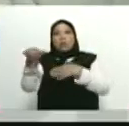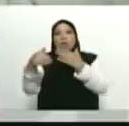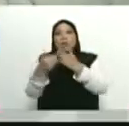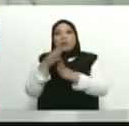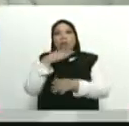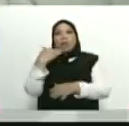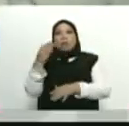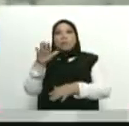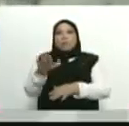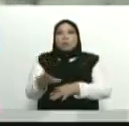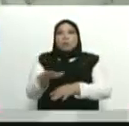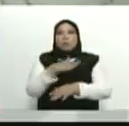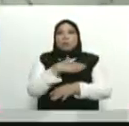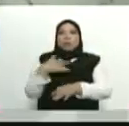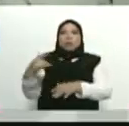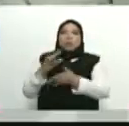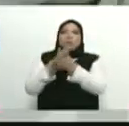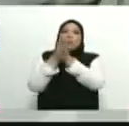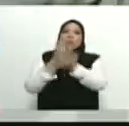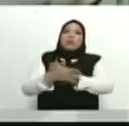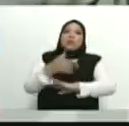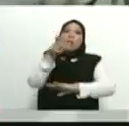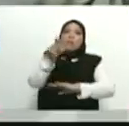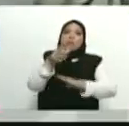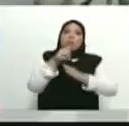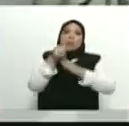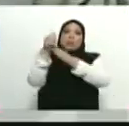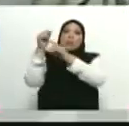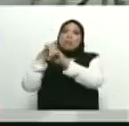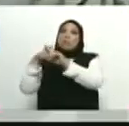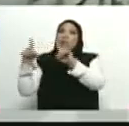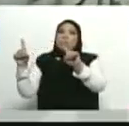muerte. Querían destruirlo porque era un gran líder alternativo.